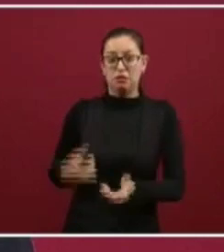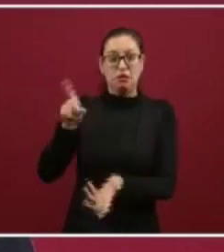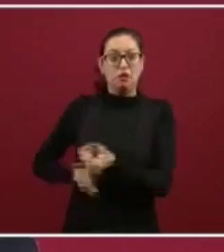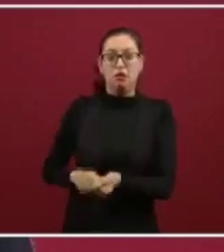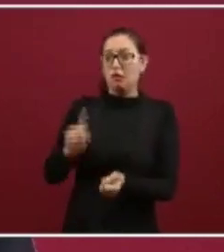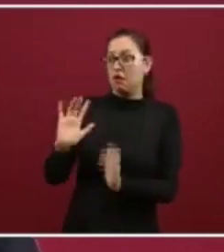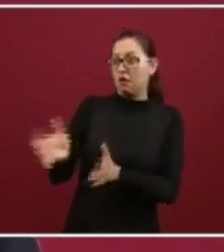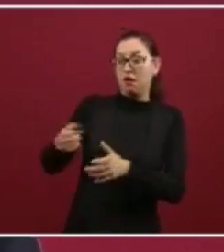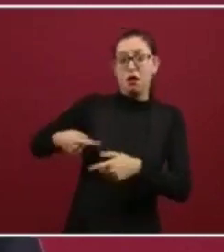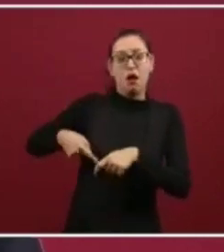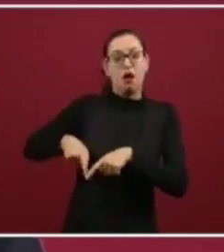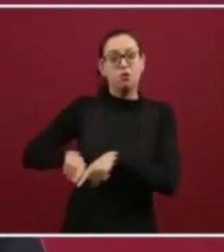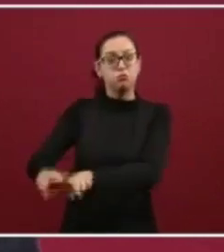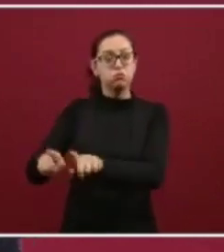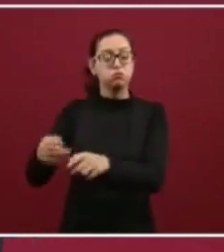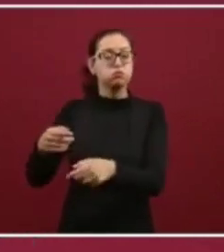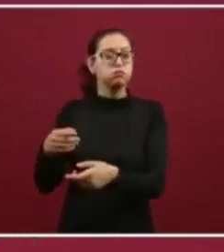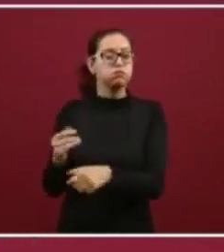Lo que pasa